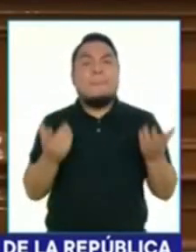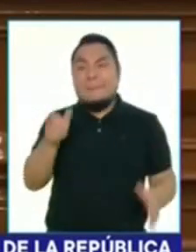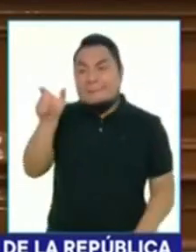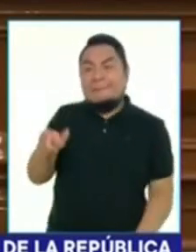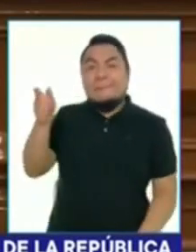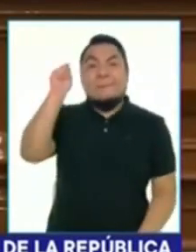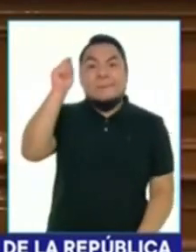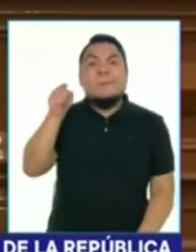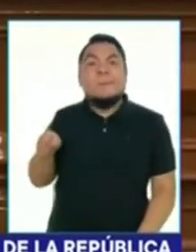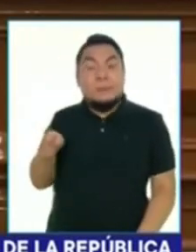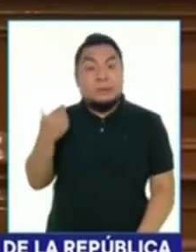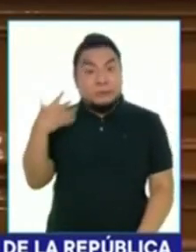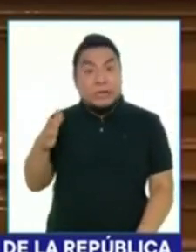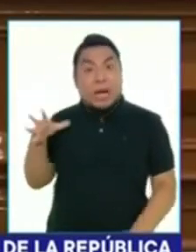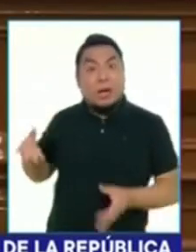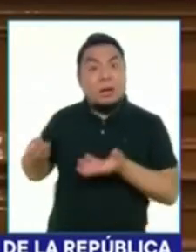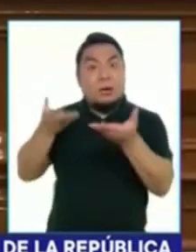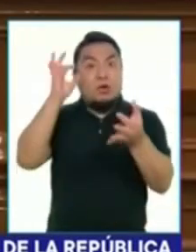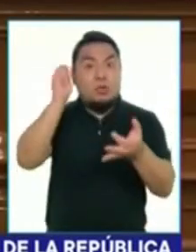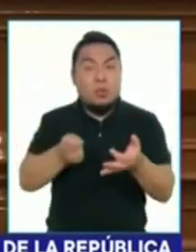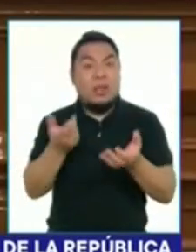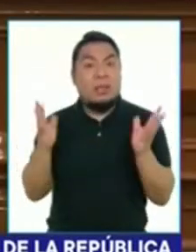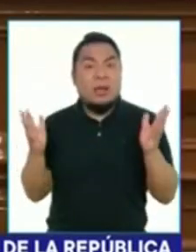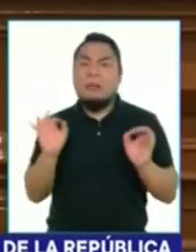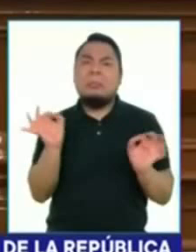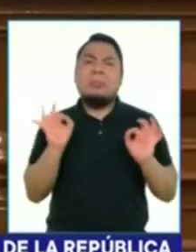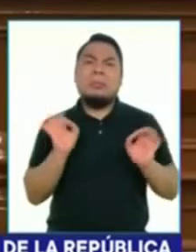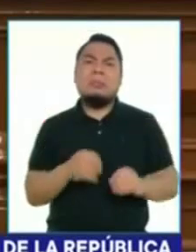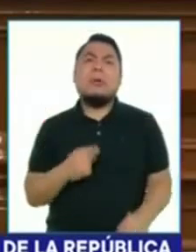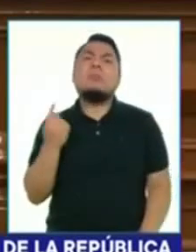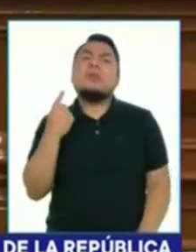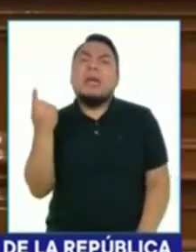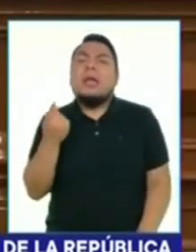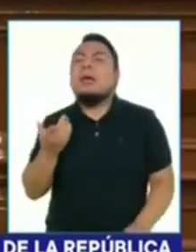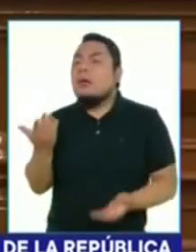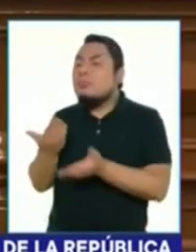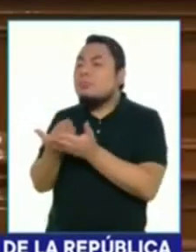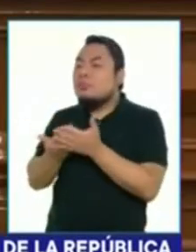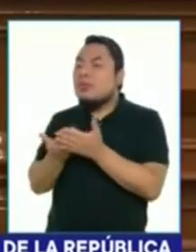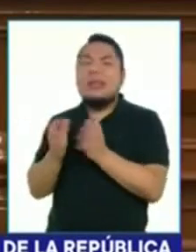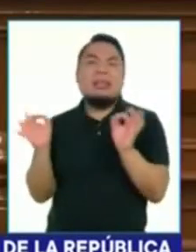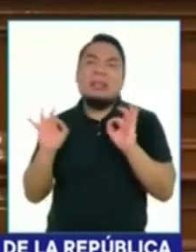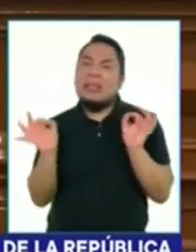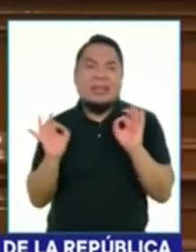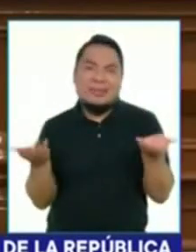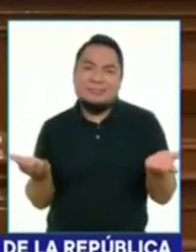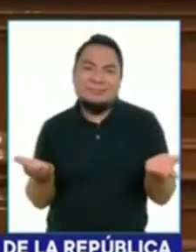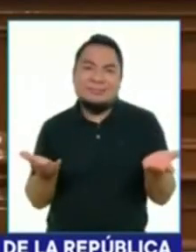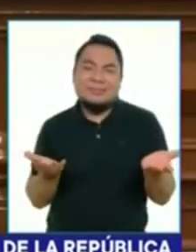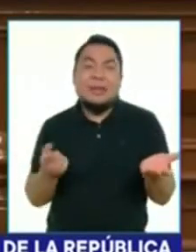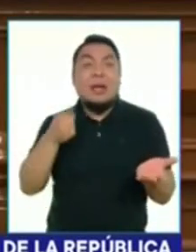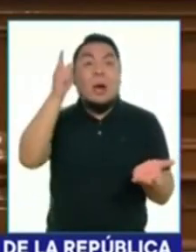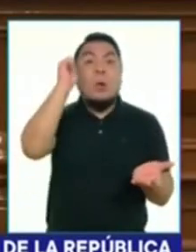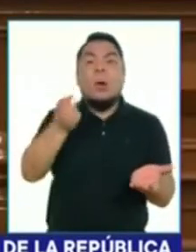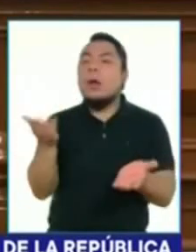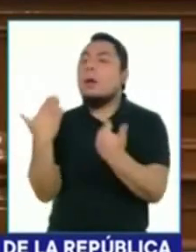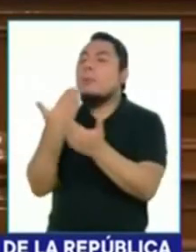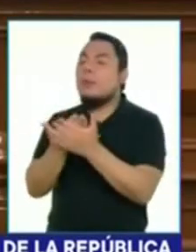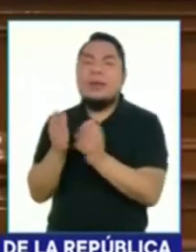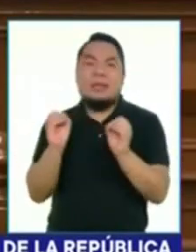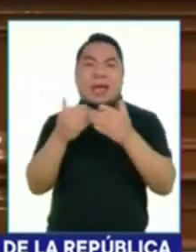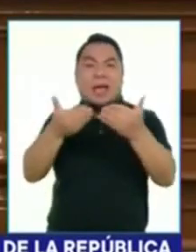de los aspirantes a colaboradores, porque nada puede ser comprobado y corroborado, y no podrán hacerlo.